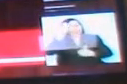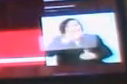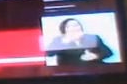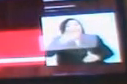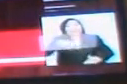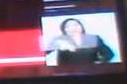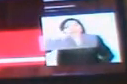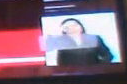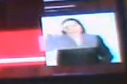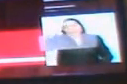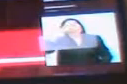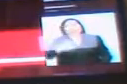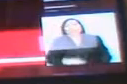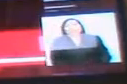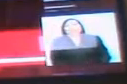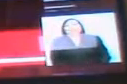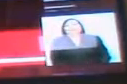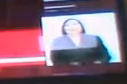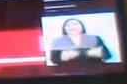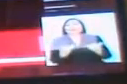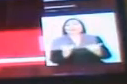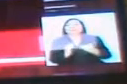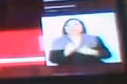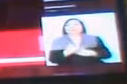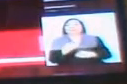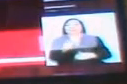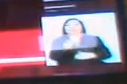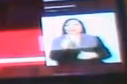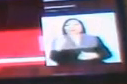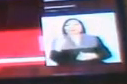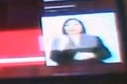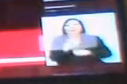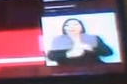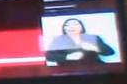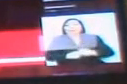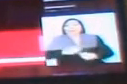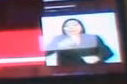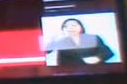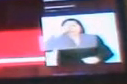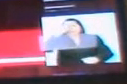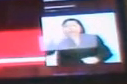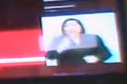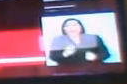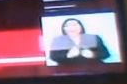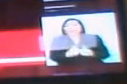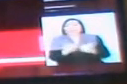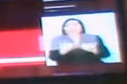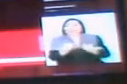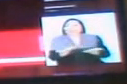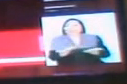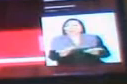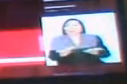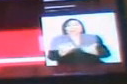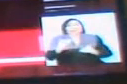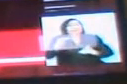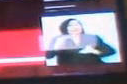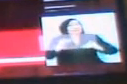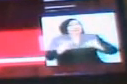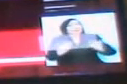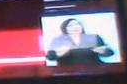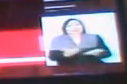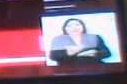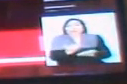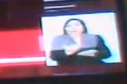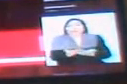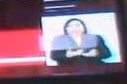mejor. Estamos llegando al bicentenario de nuestra patria en una situación de inestabilidad